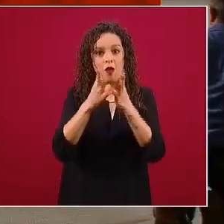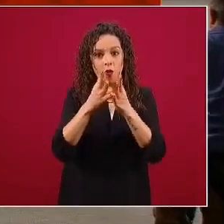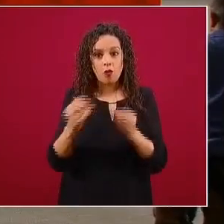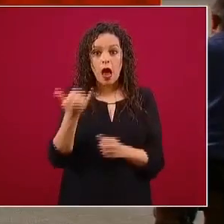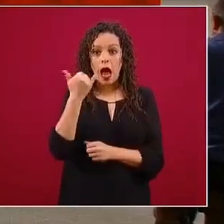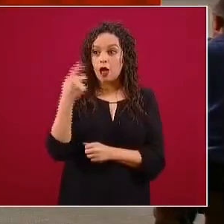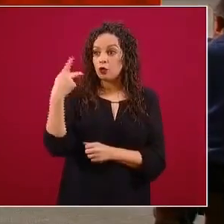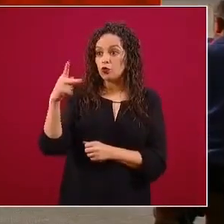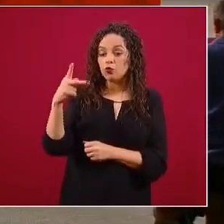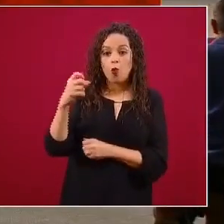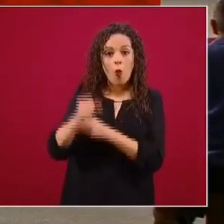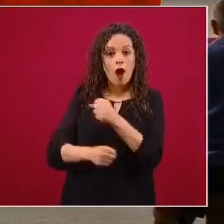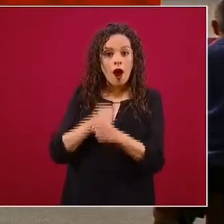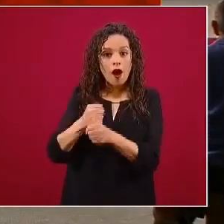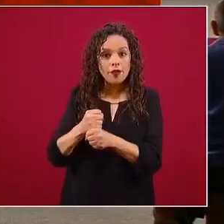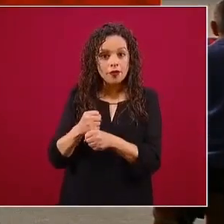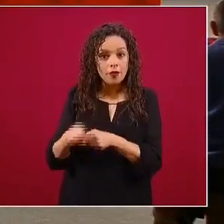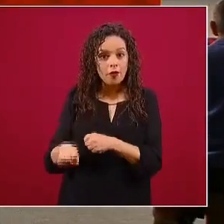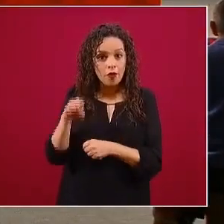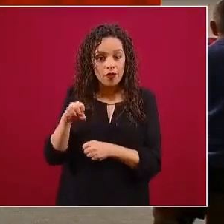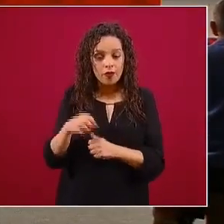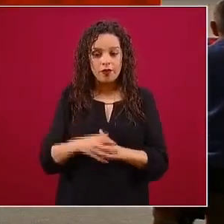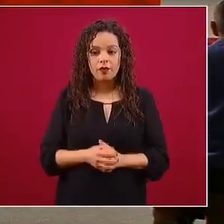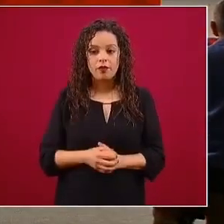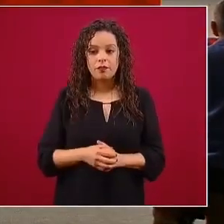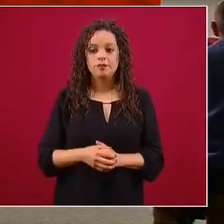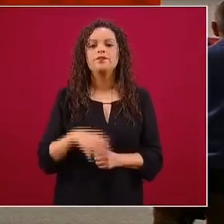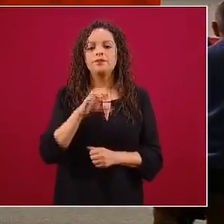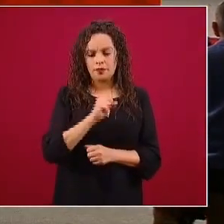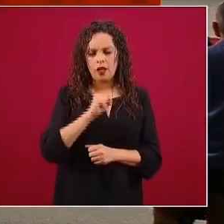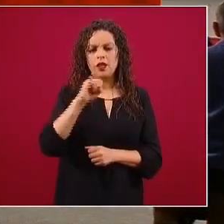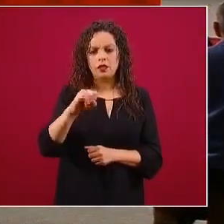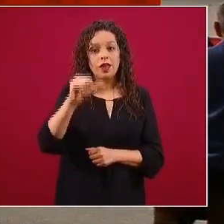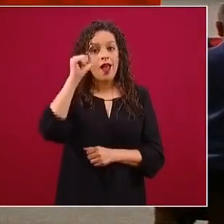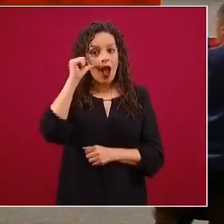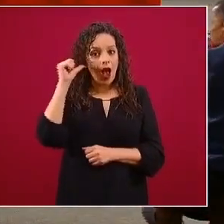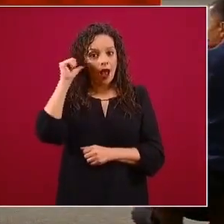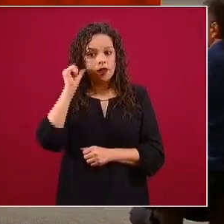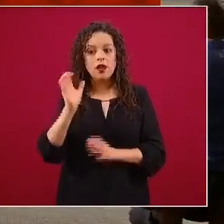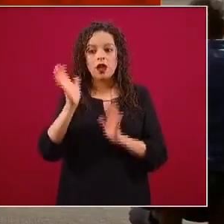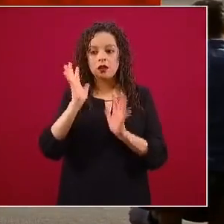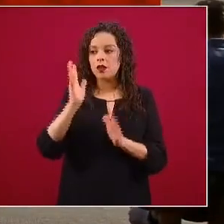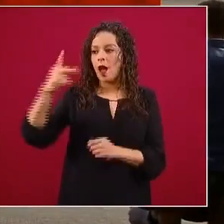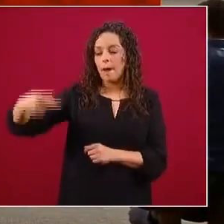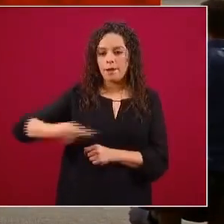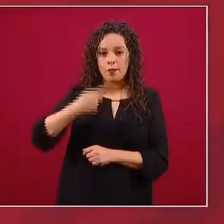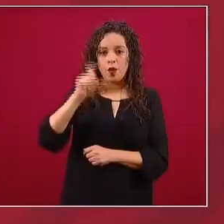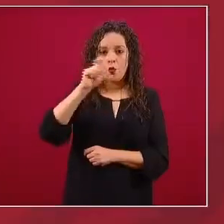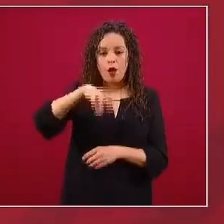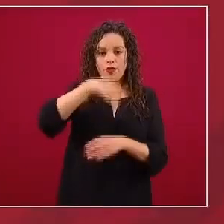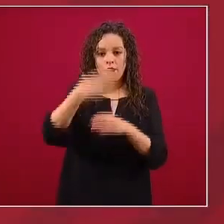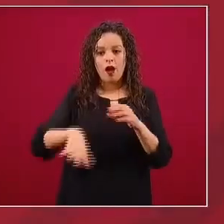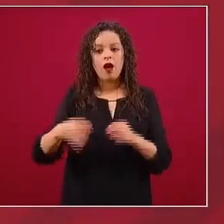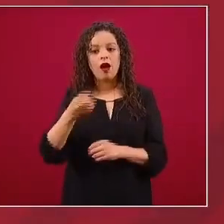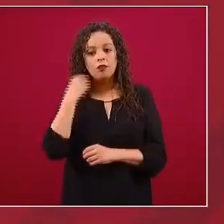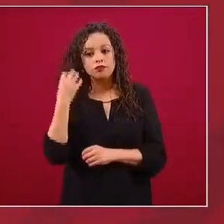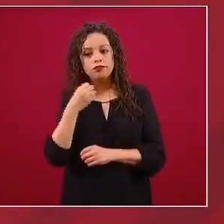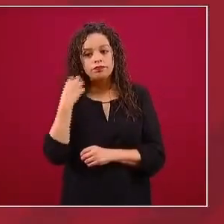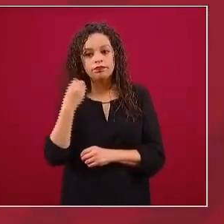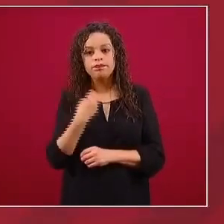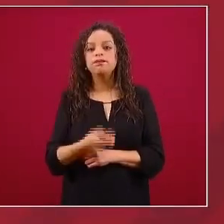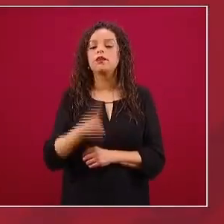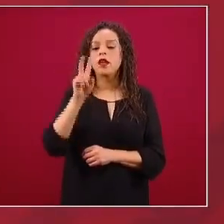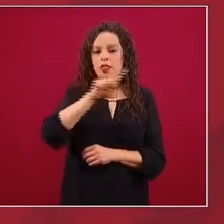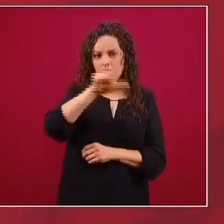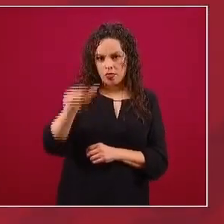edades? Gracias. En principio sí, ayer justo hicieron esa pregunta al terminar la sesión. Vamos a trabajar un poco